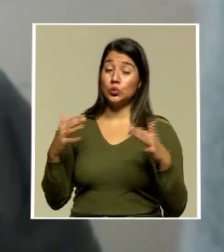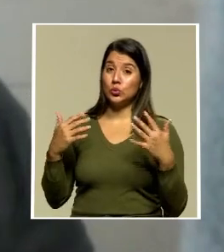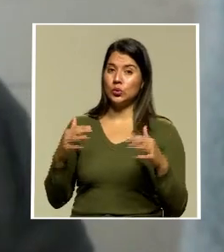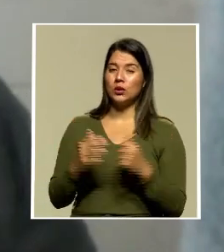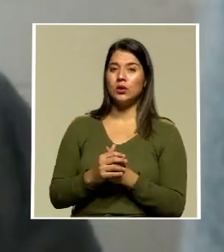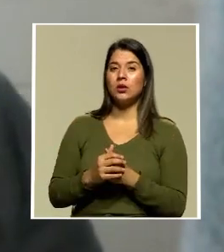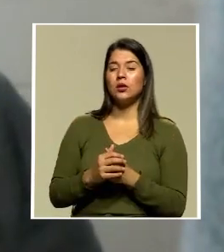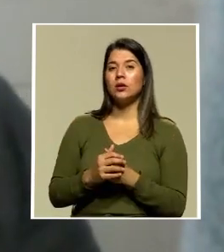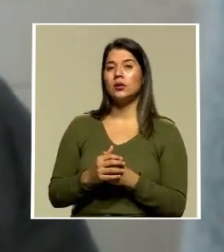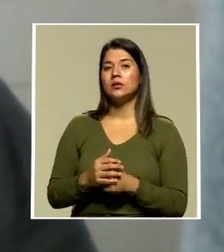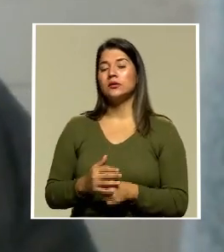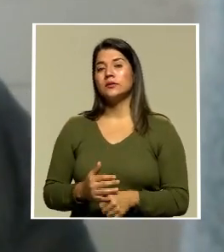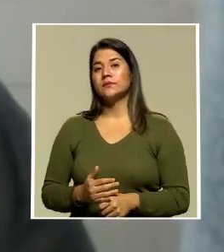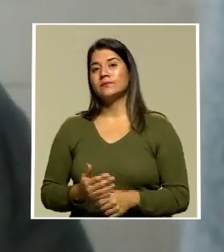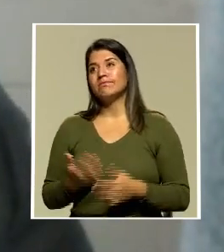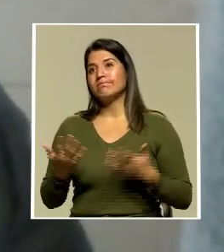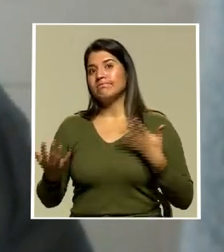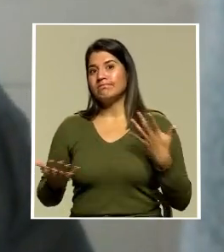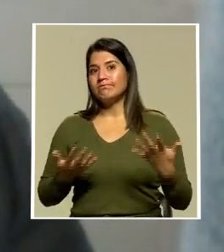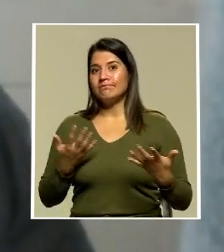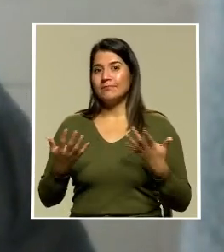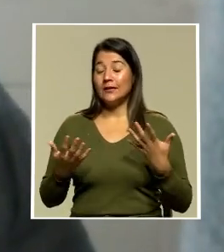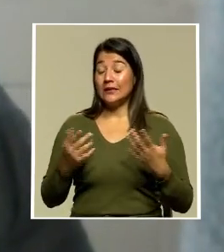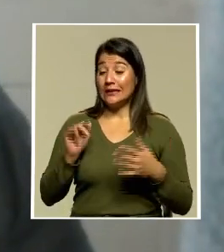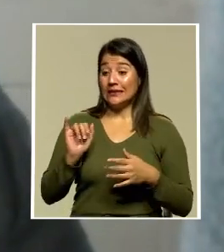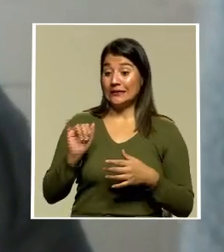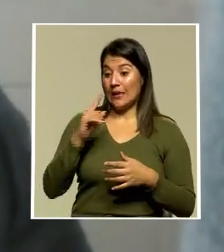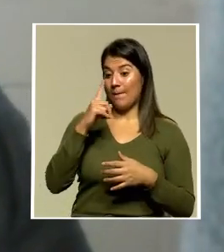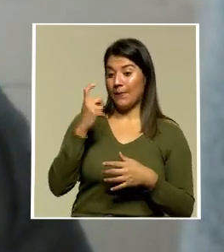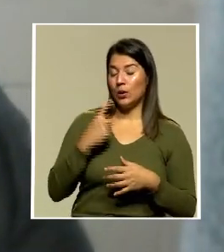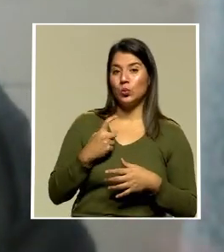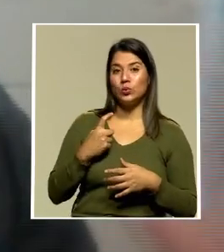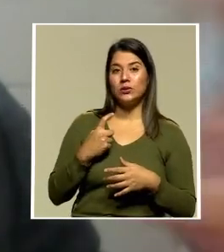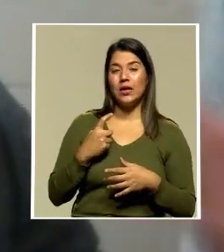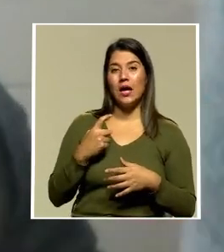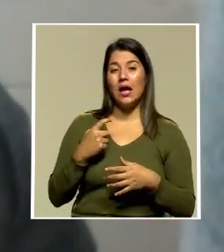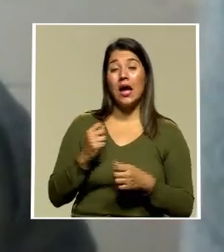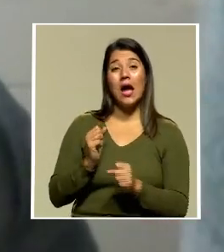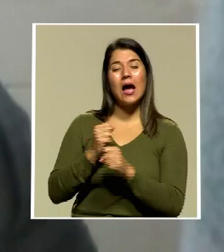Bastante, es una pregunta que me hace